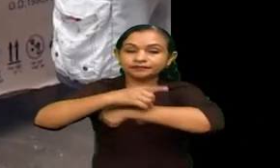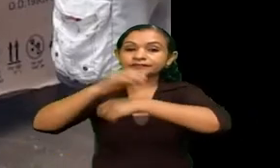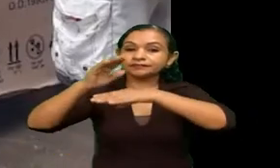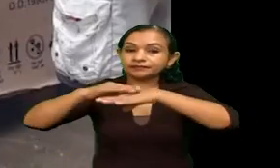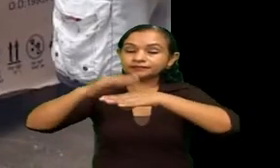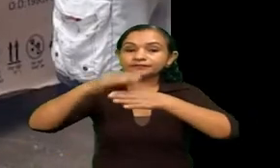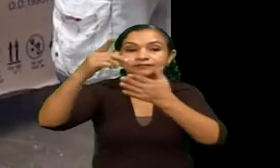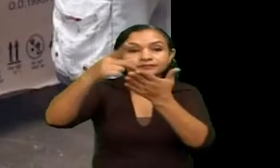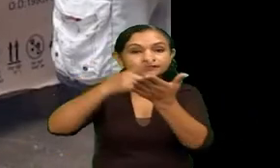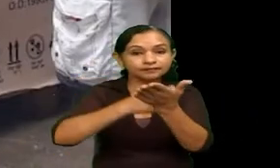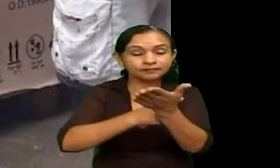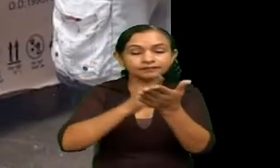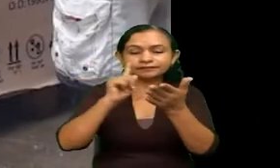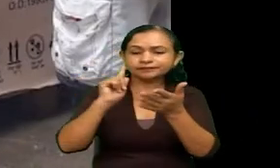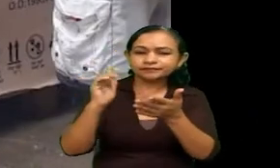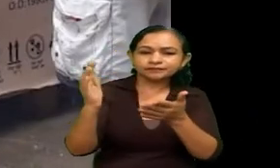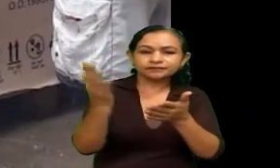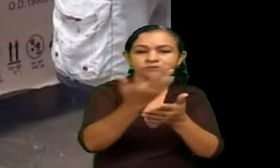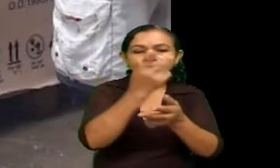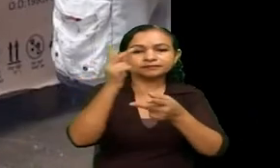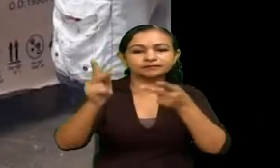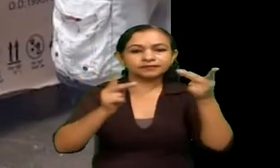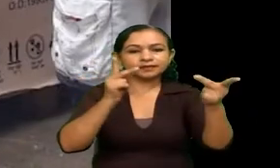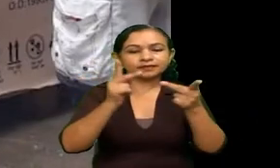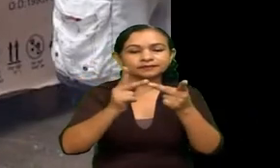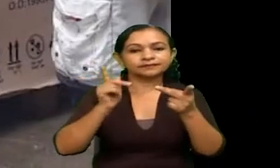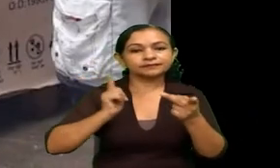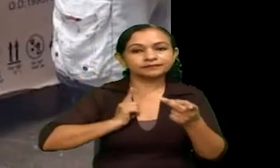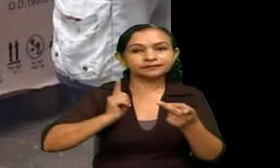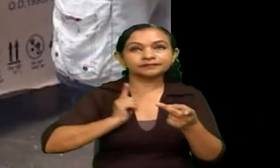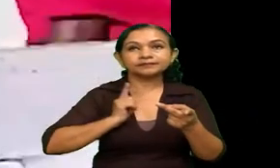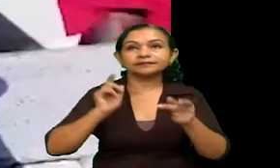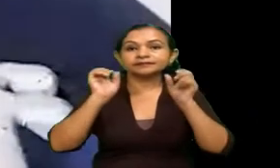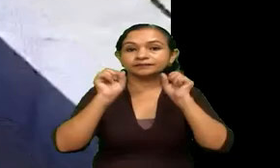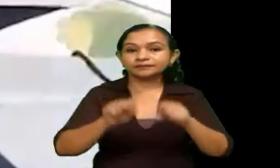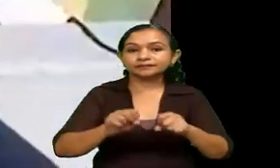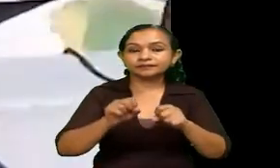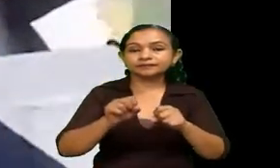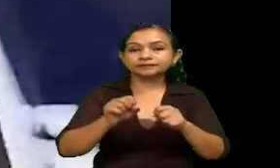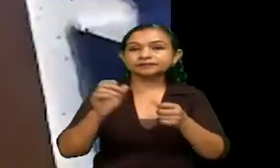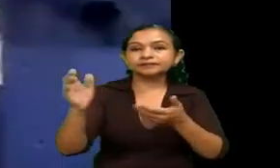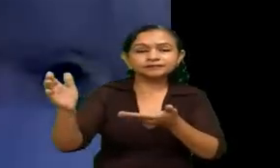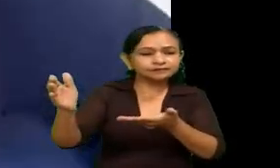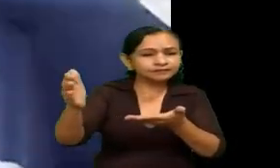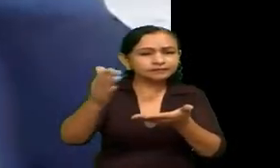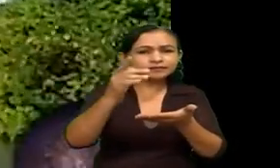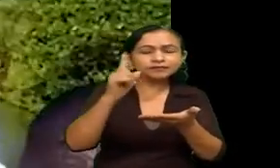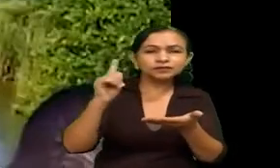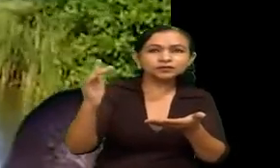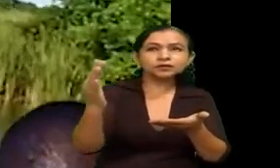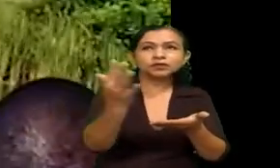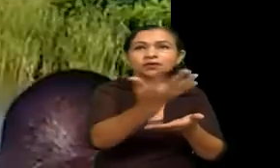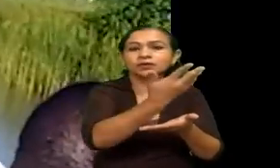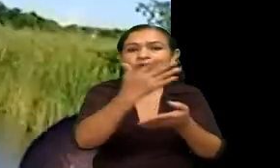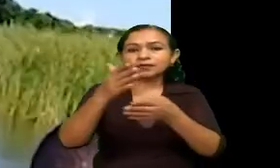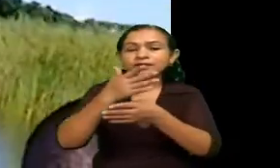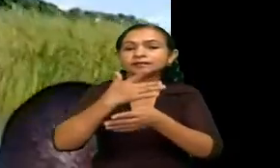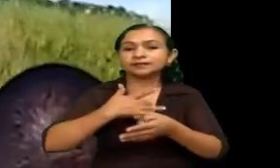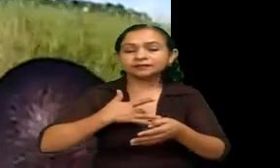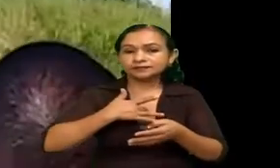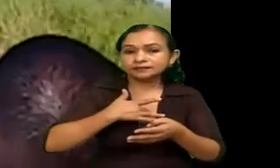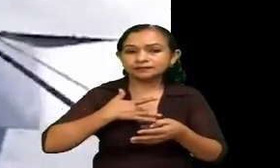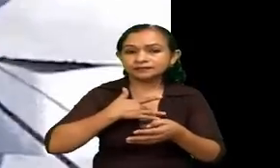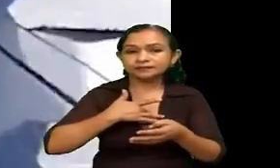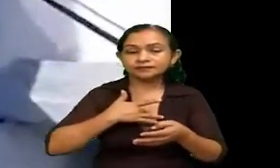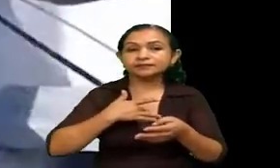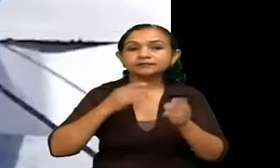proyecto integral que pudiera recoger todos los segmentos que eran necesarios